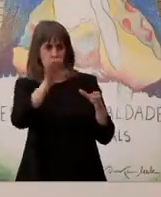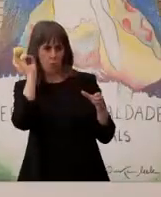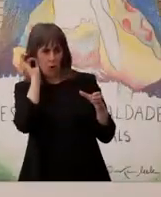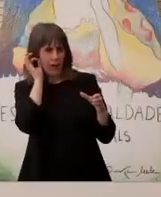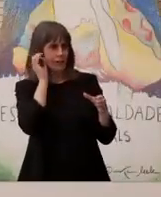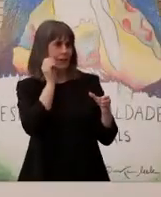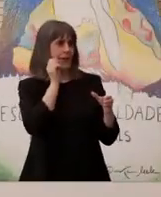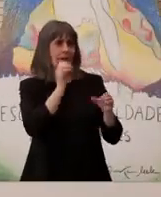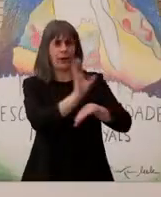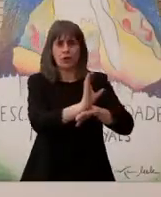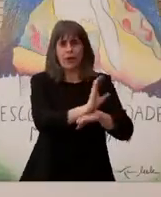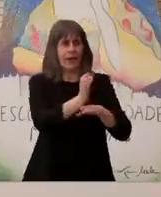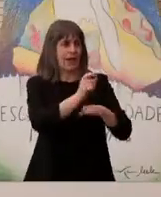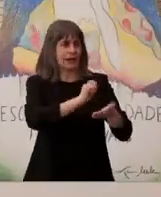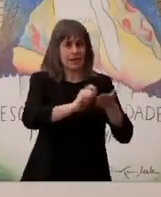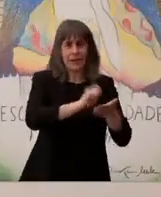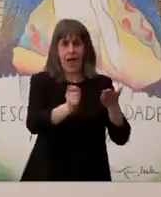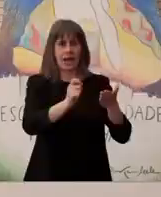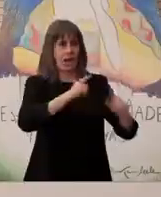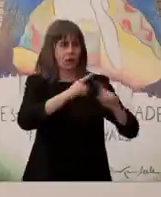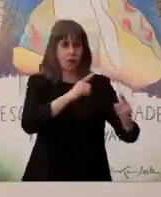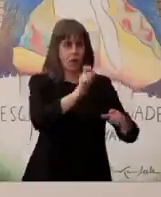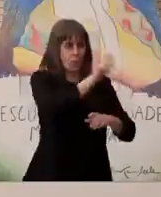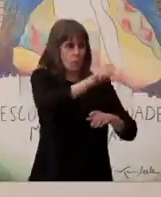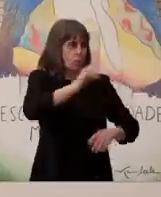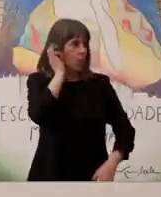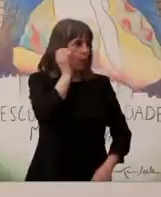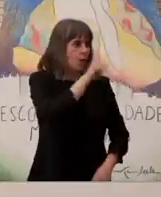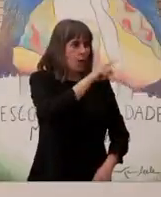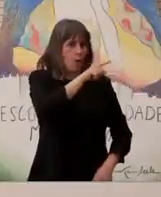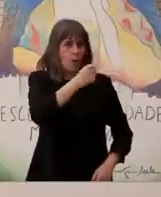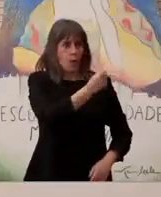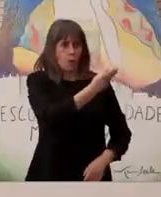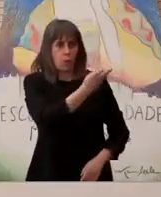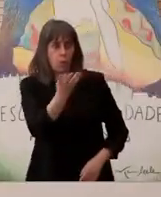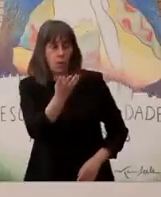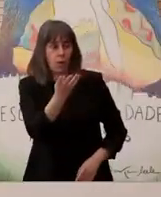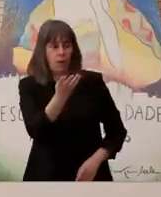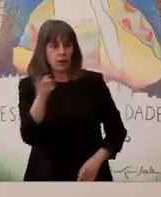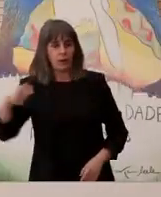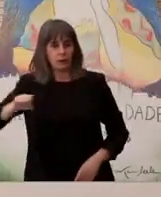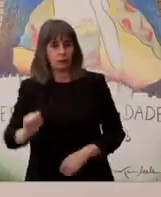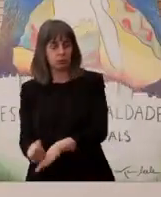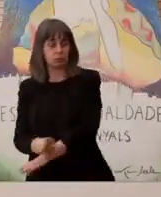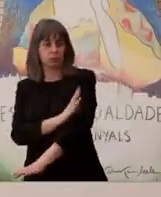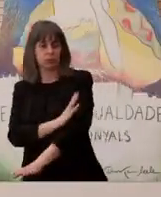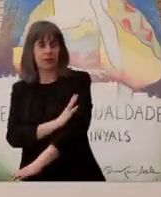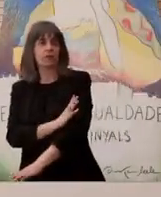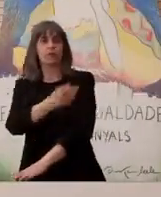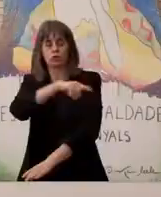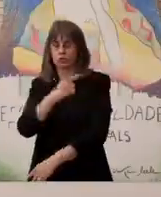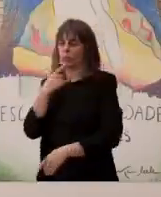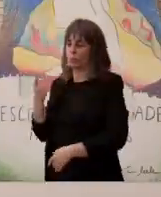mollera secretariamos pelos de punta Entonces se nos ocurrió decir que había que empezar a tardar un tema o reciclado de agua reutilización